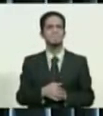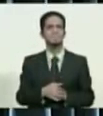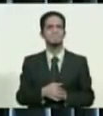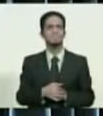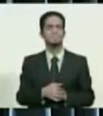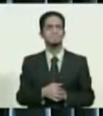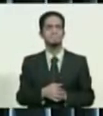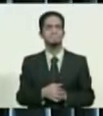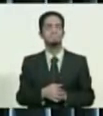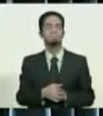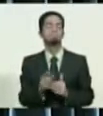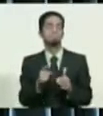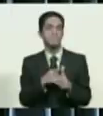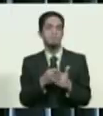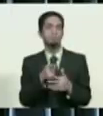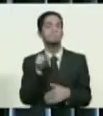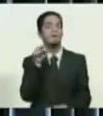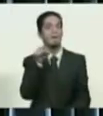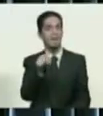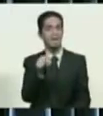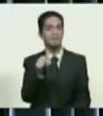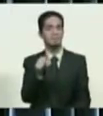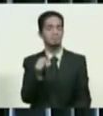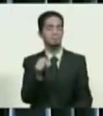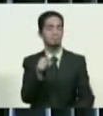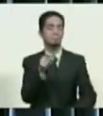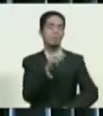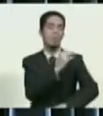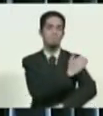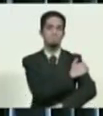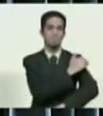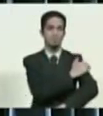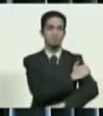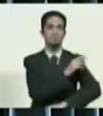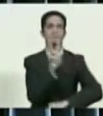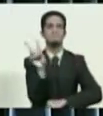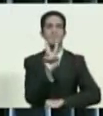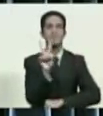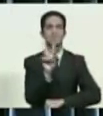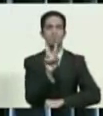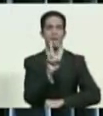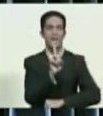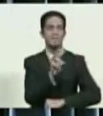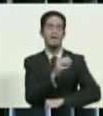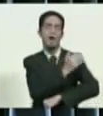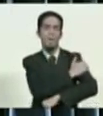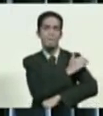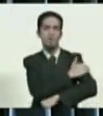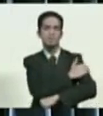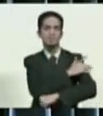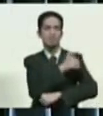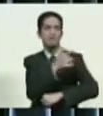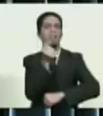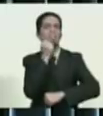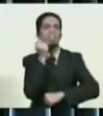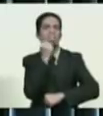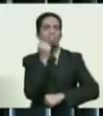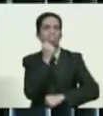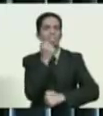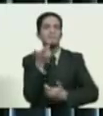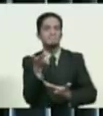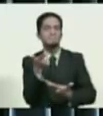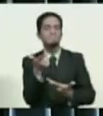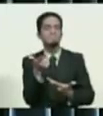manera compulsiva a la derecha extremista venezolana, a la derecha violenta, es su recurrencia